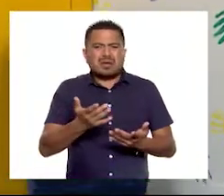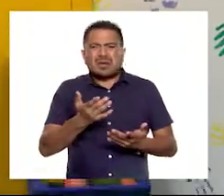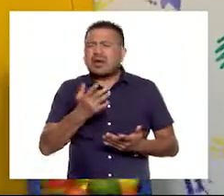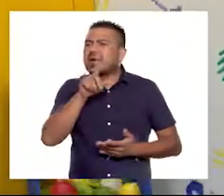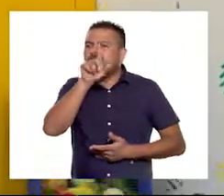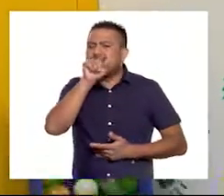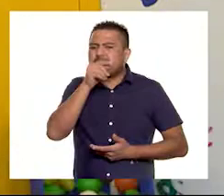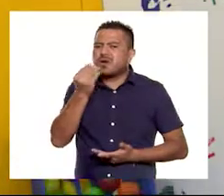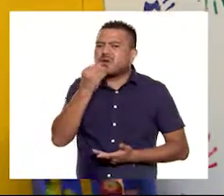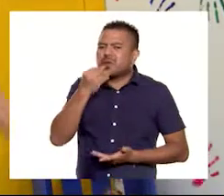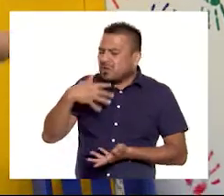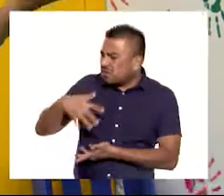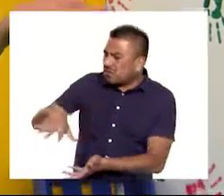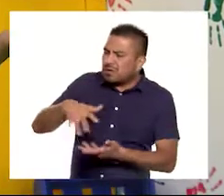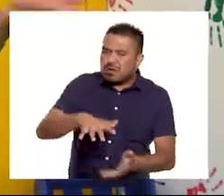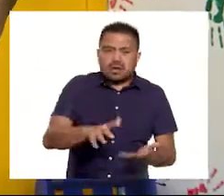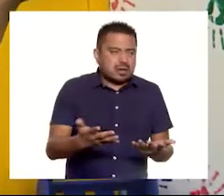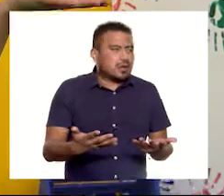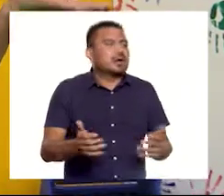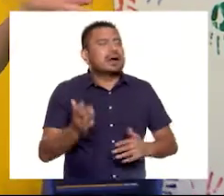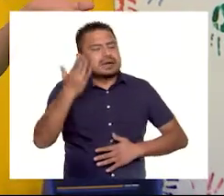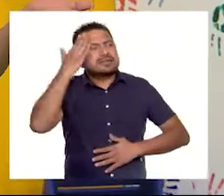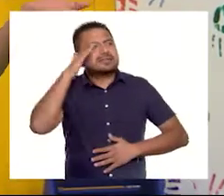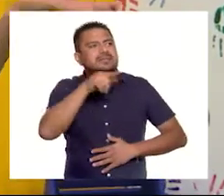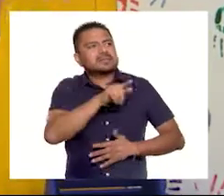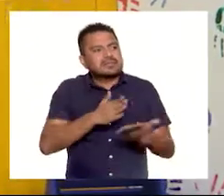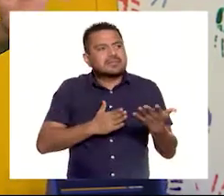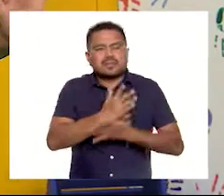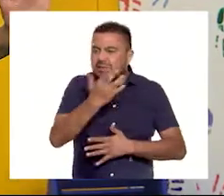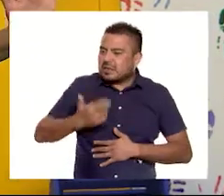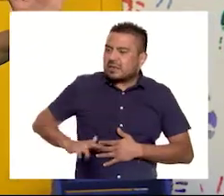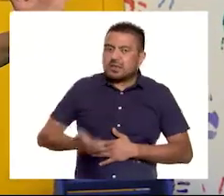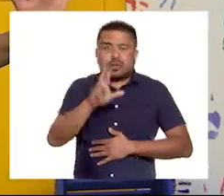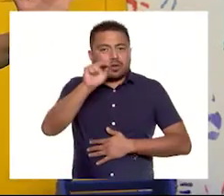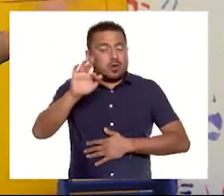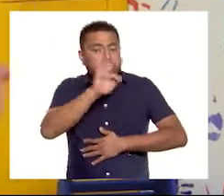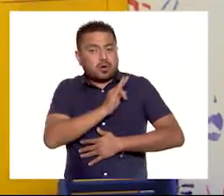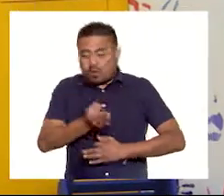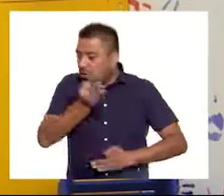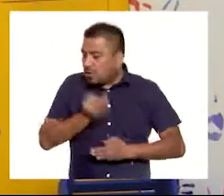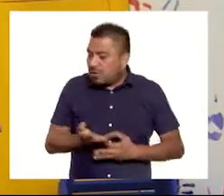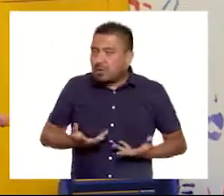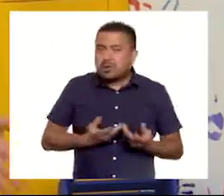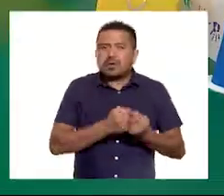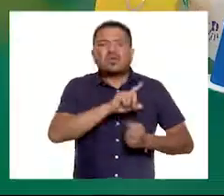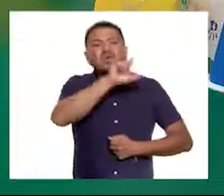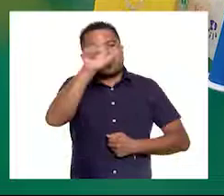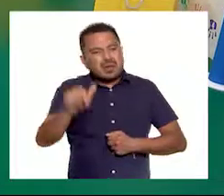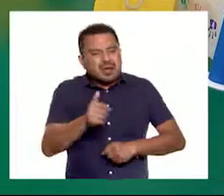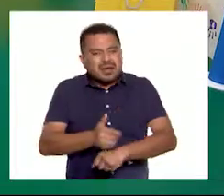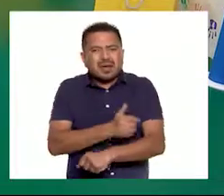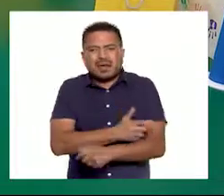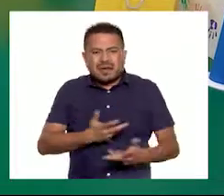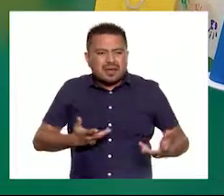a las gallinas! Ya sé que quieres ir al arroyo, pero no podemos ir en este momento. Luego te